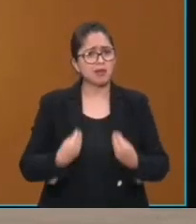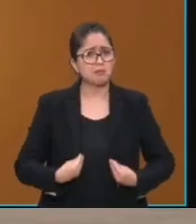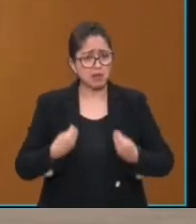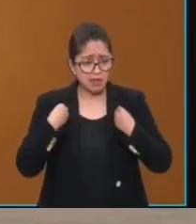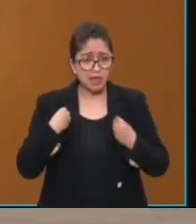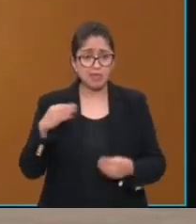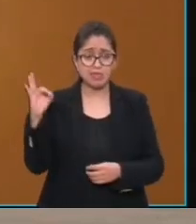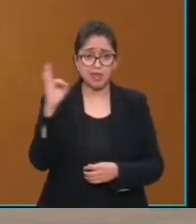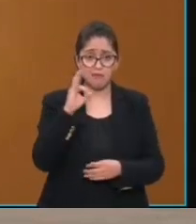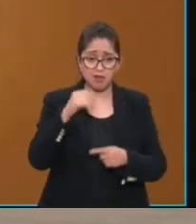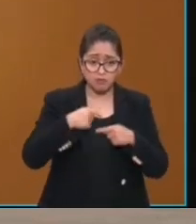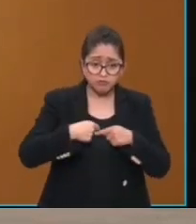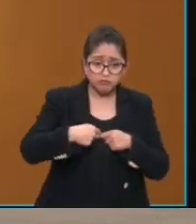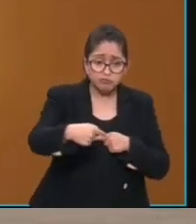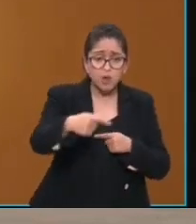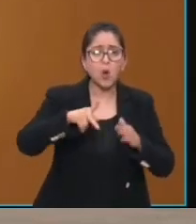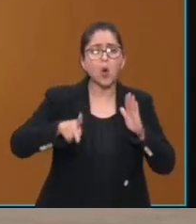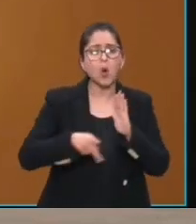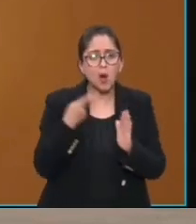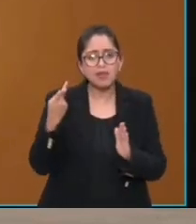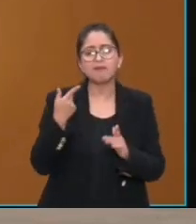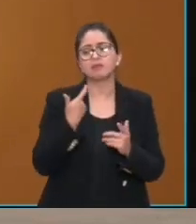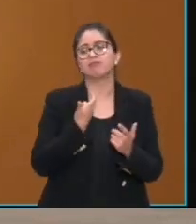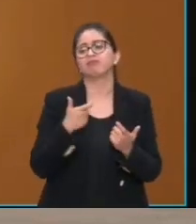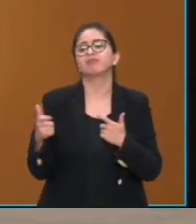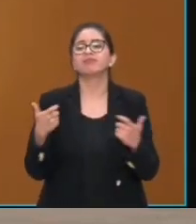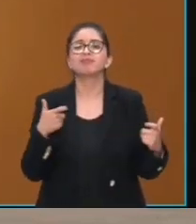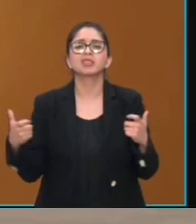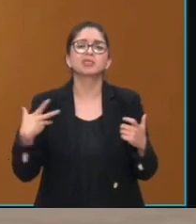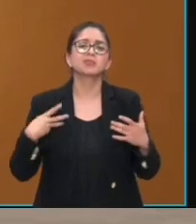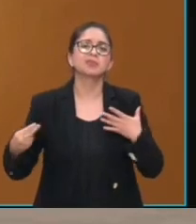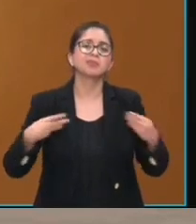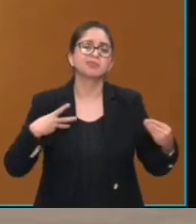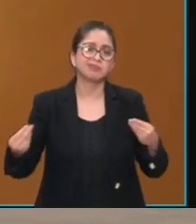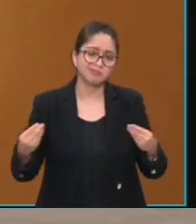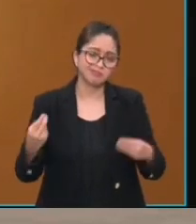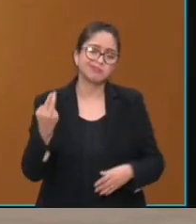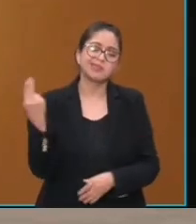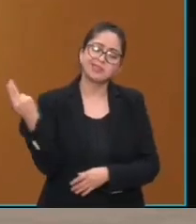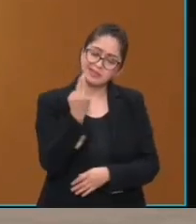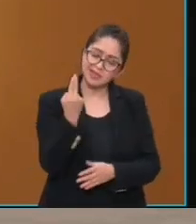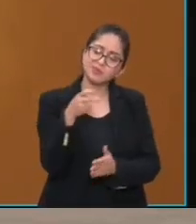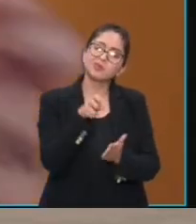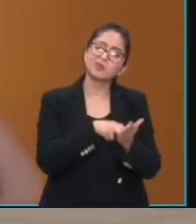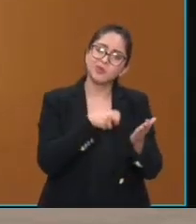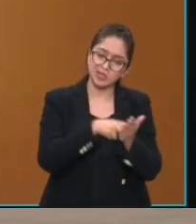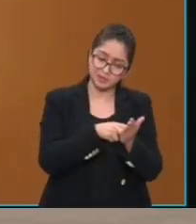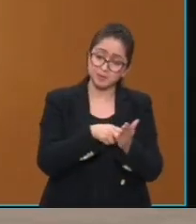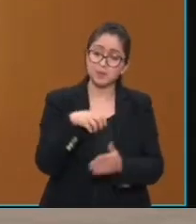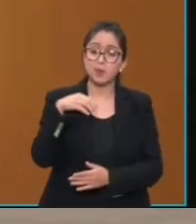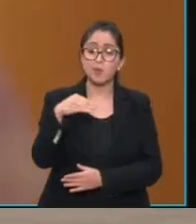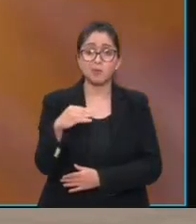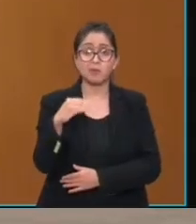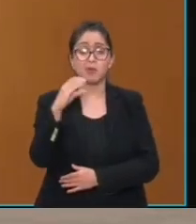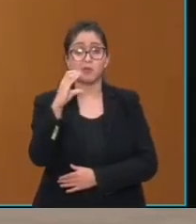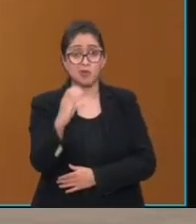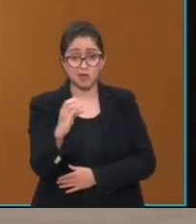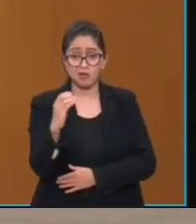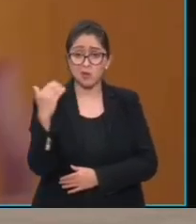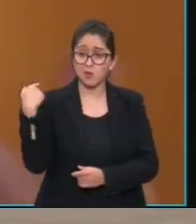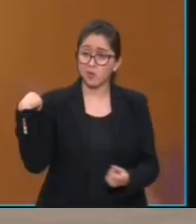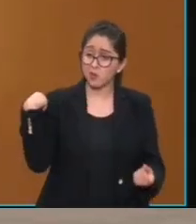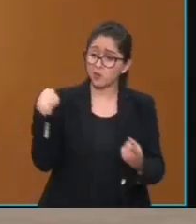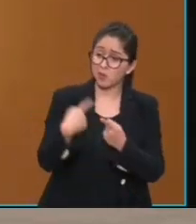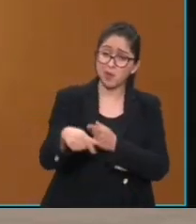semanas haya una nueva aceleración de casos y por eso es importantísimo corregir. Movimiento Ciudadano desde hace meses ha